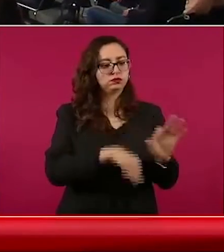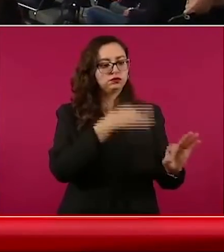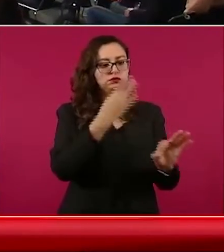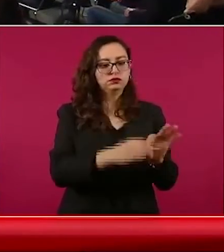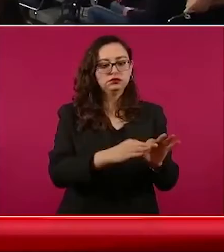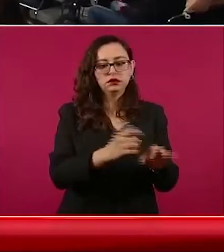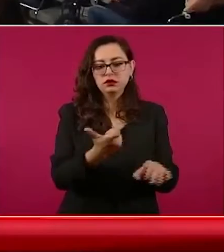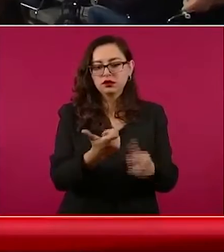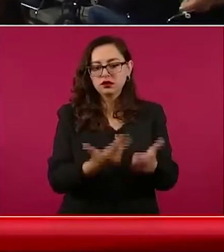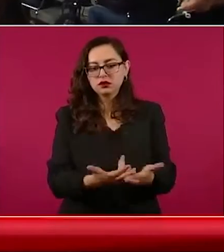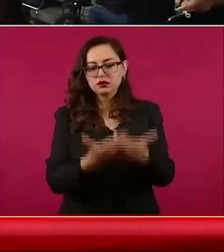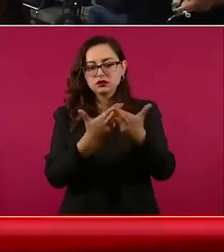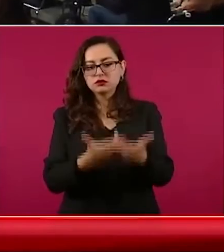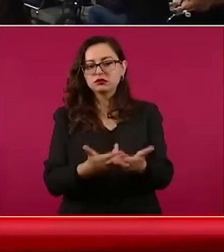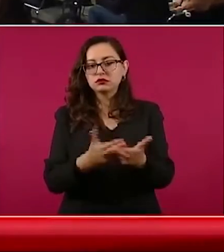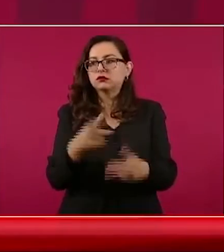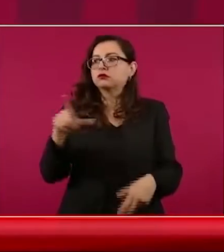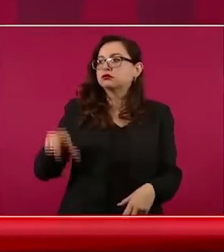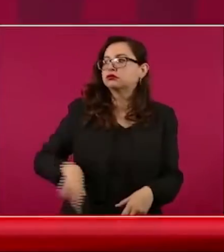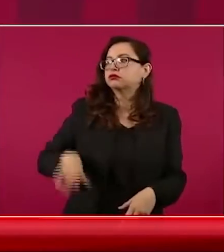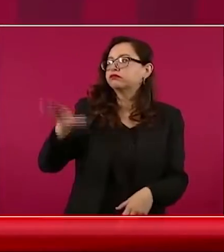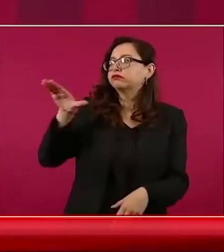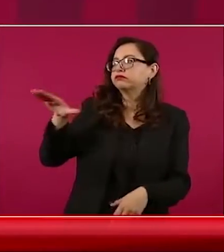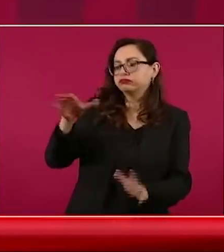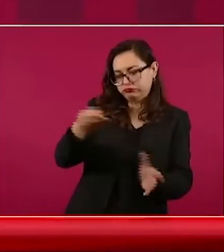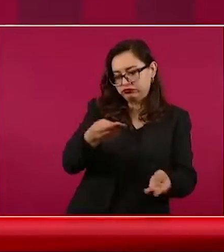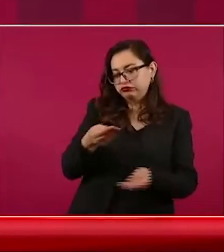en el municipio.